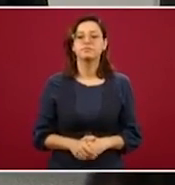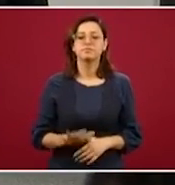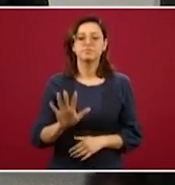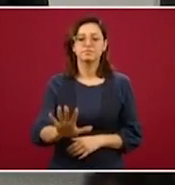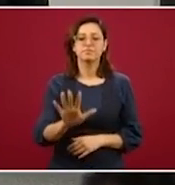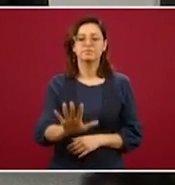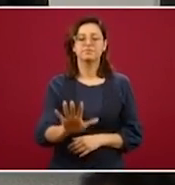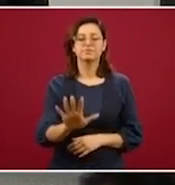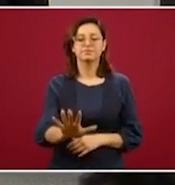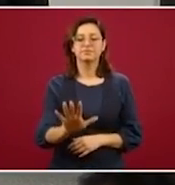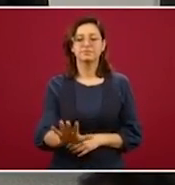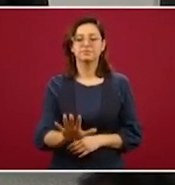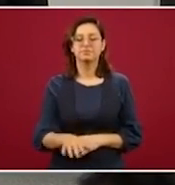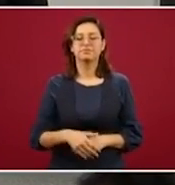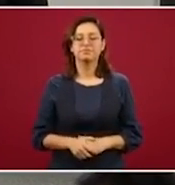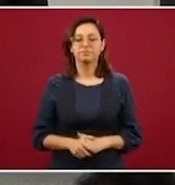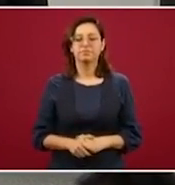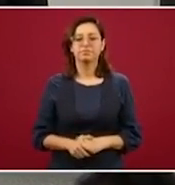A ver.